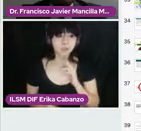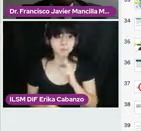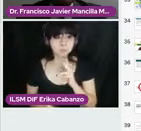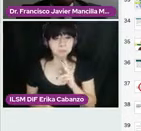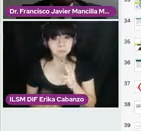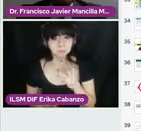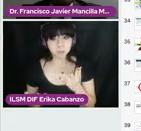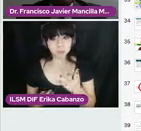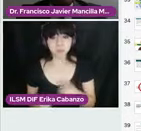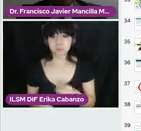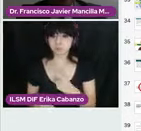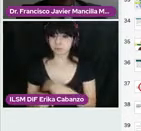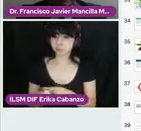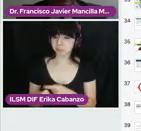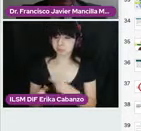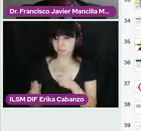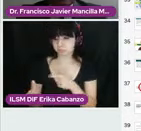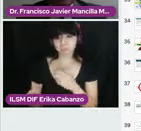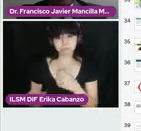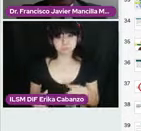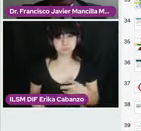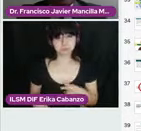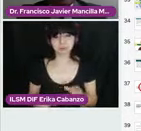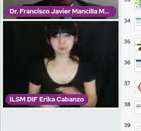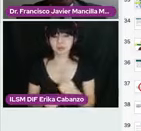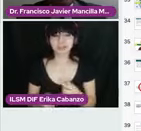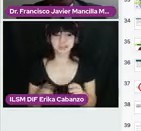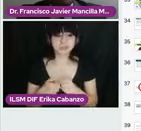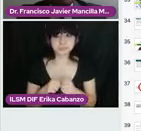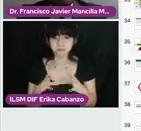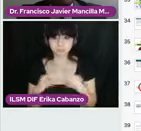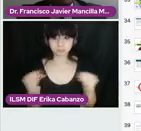porque rompen con ese ciclo de ansiedad. También tiene